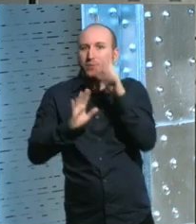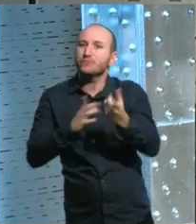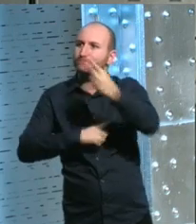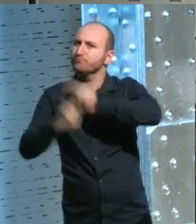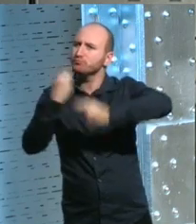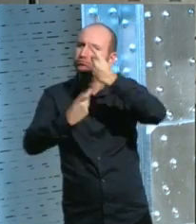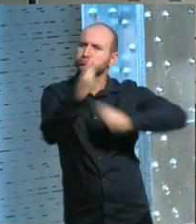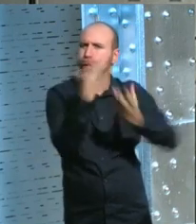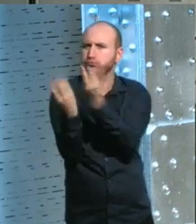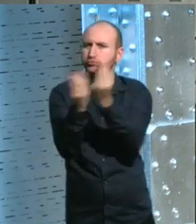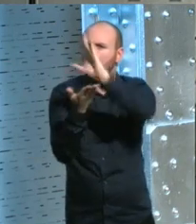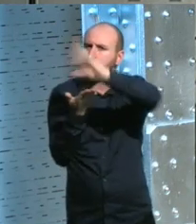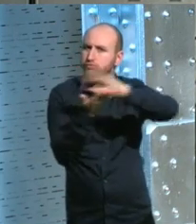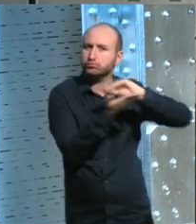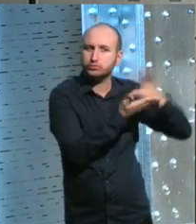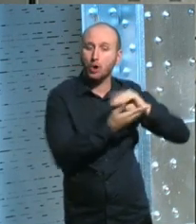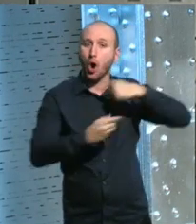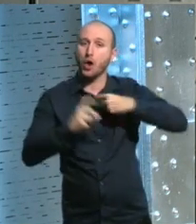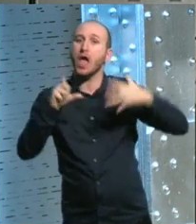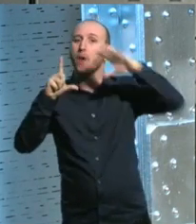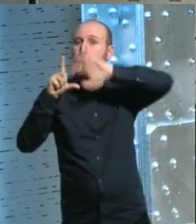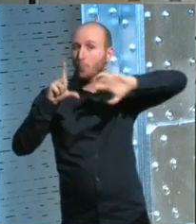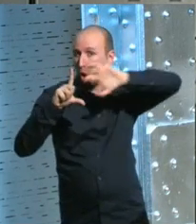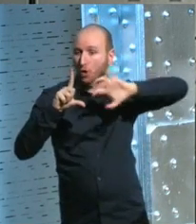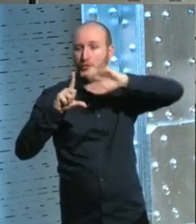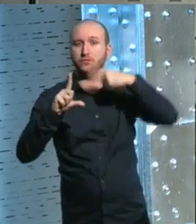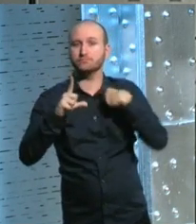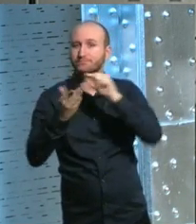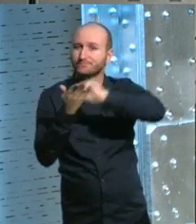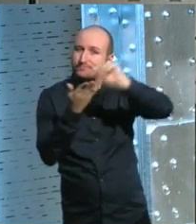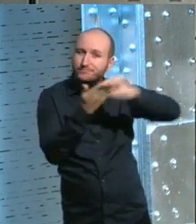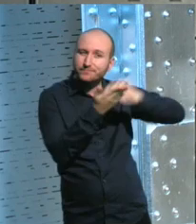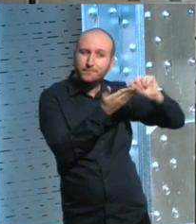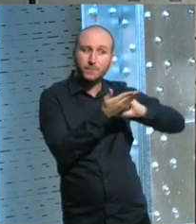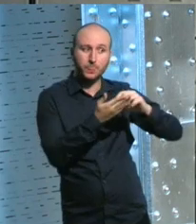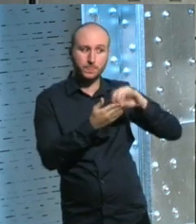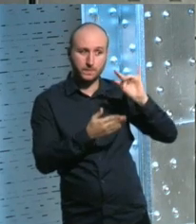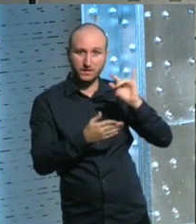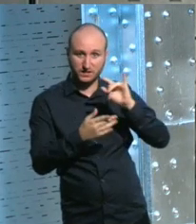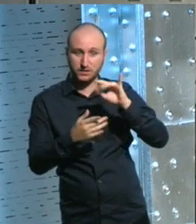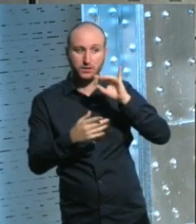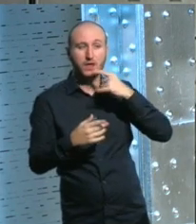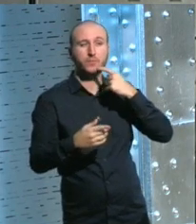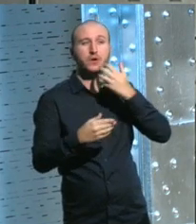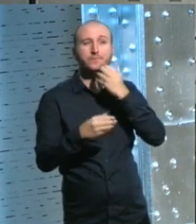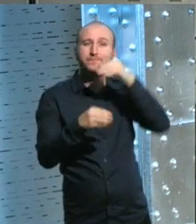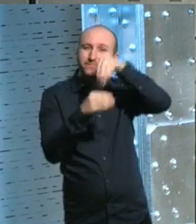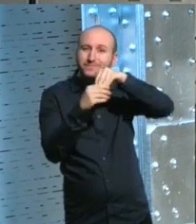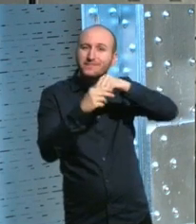de escribir en el blog hoy, creo, Antonio ya está, hoy lo de taxi